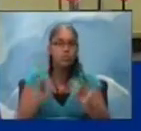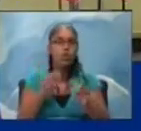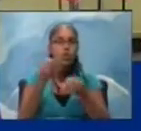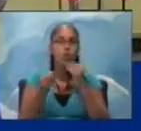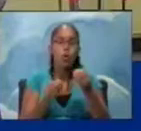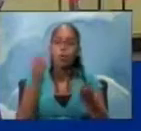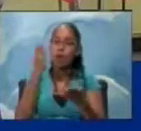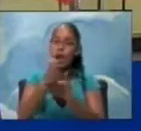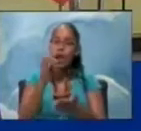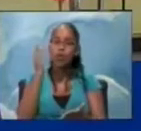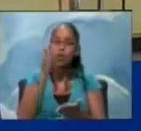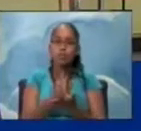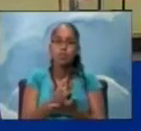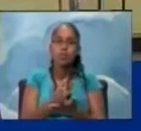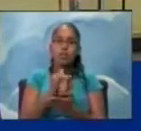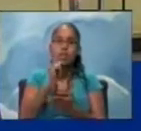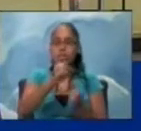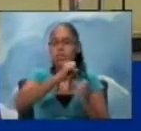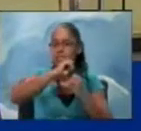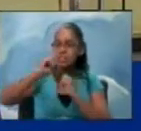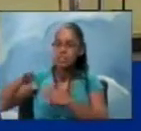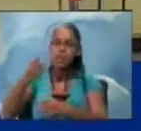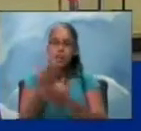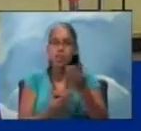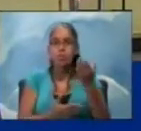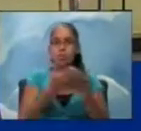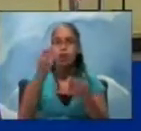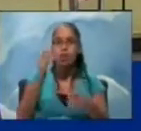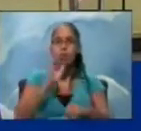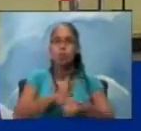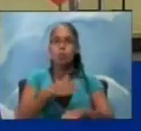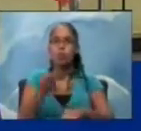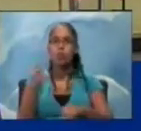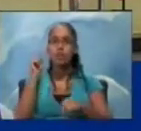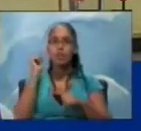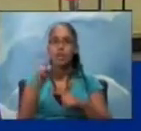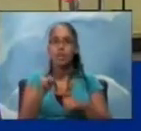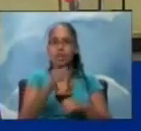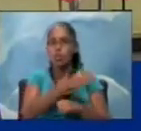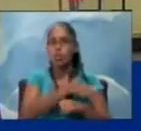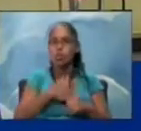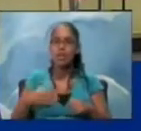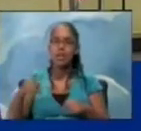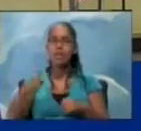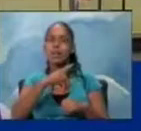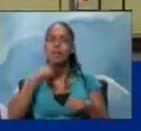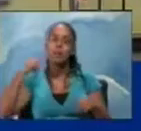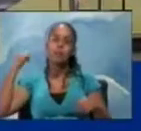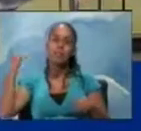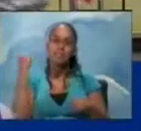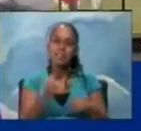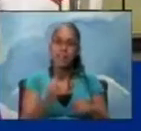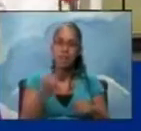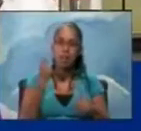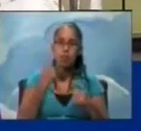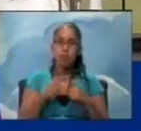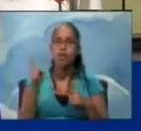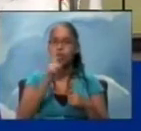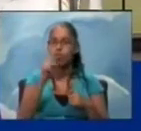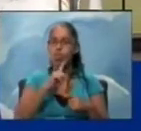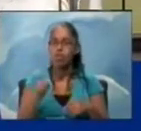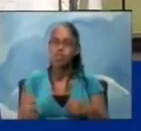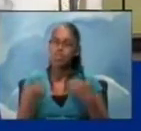matarlo, acusarle y echarle mano, porque ellos querían matarle, pero no les